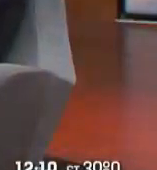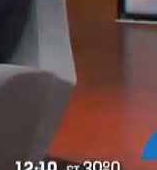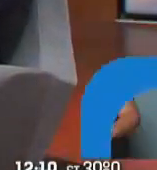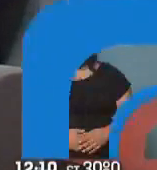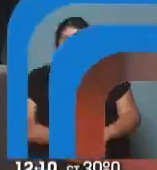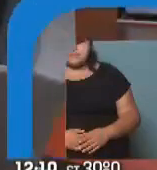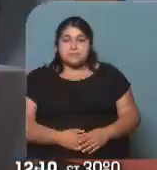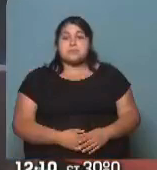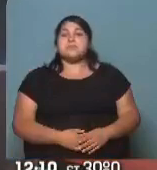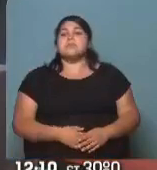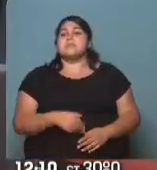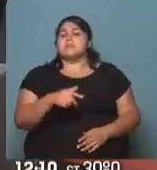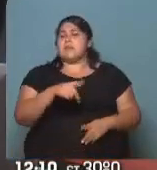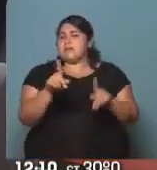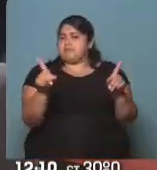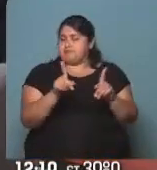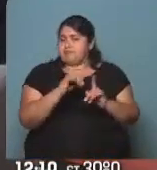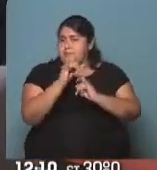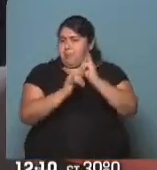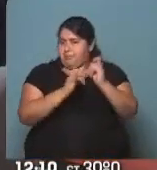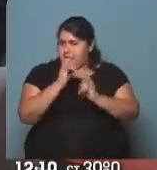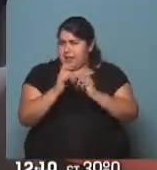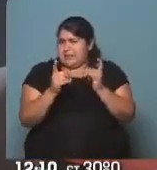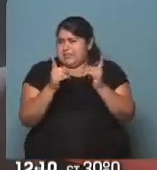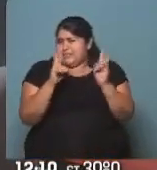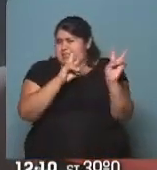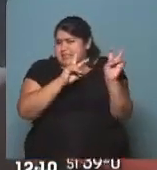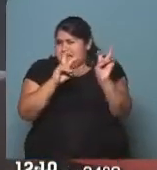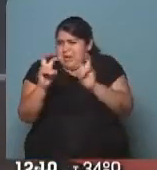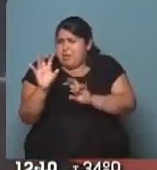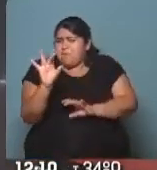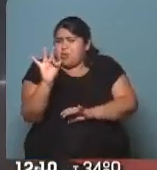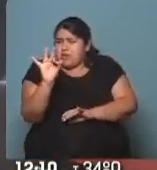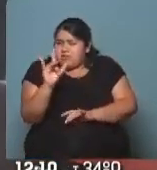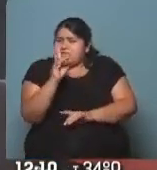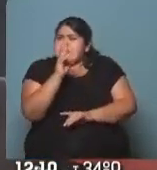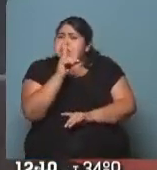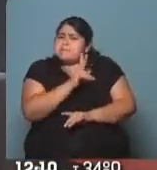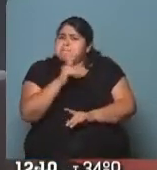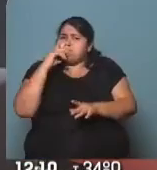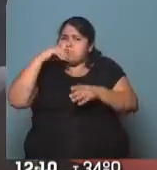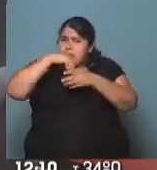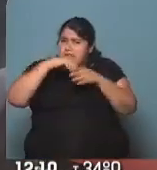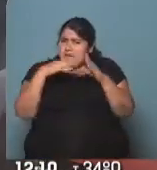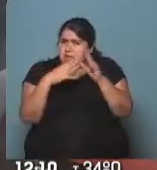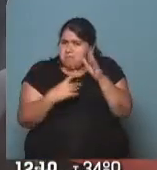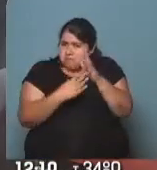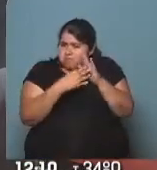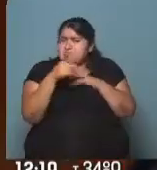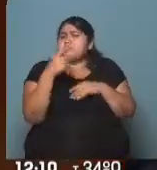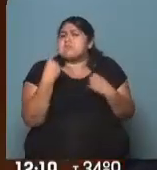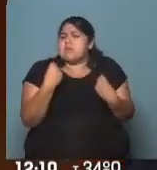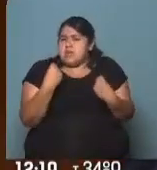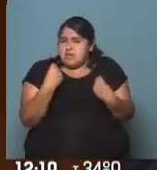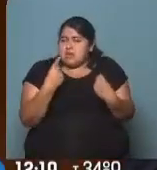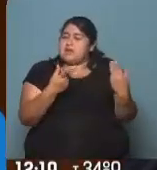Bueno, vamos a definirlo fácil. Hay una avalancha de temas sensibles en el Vaticano. Estamos con un especialista, amigo de la casa, Fortunato Malmachi. Gracias